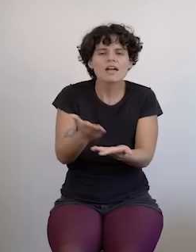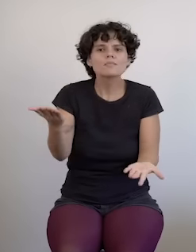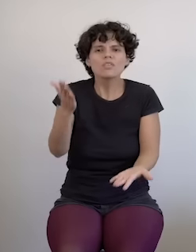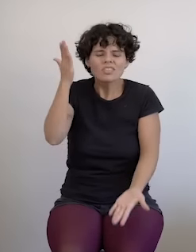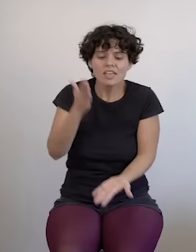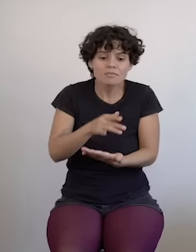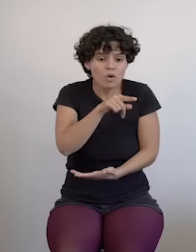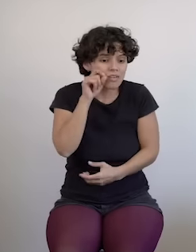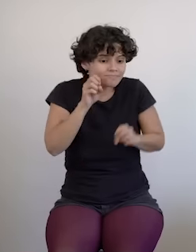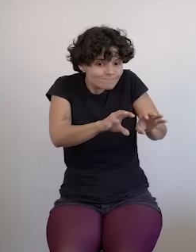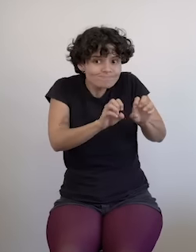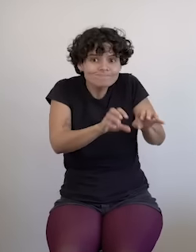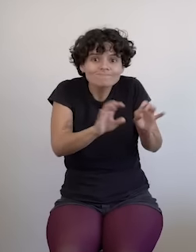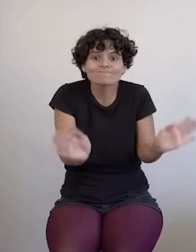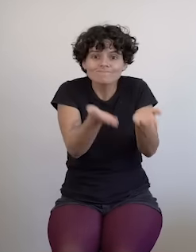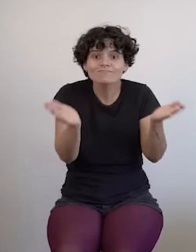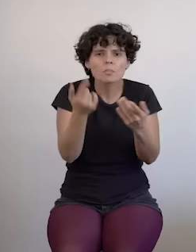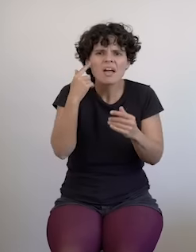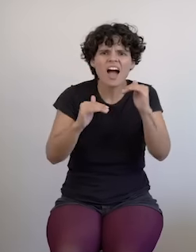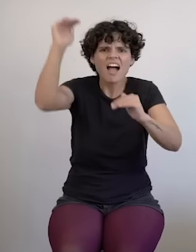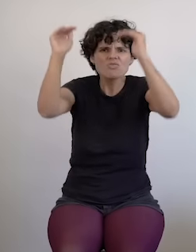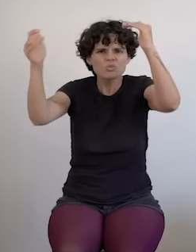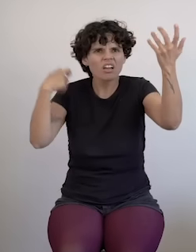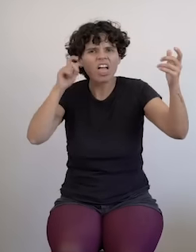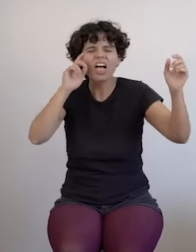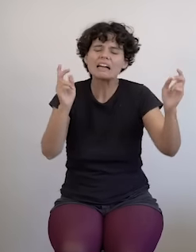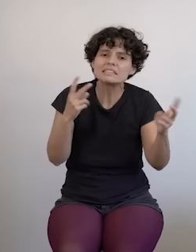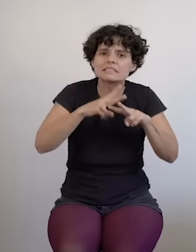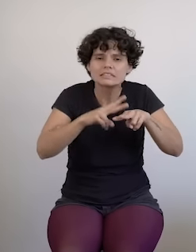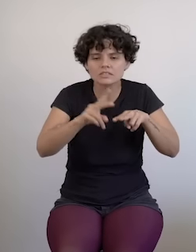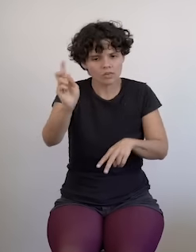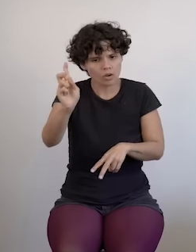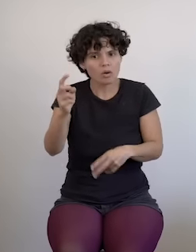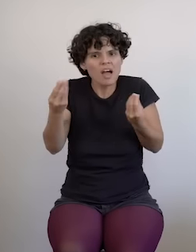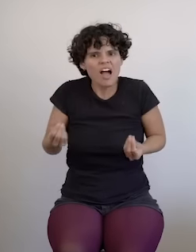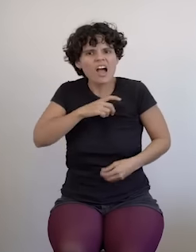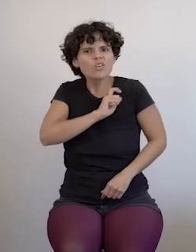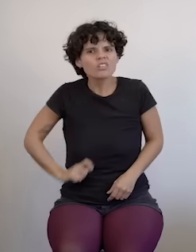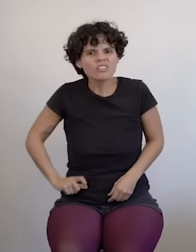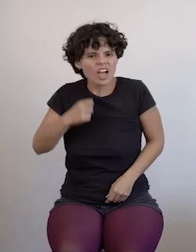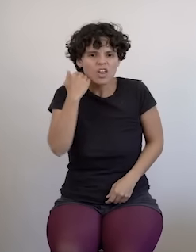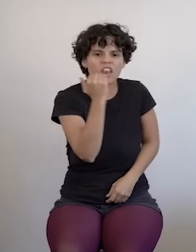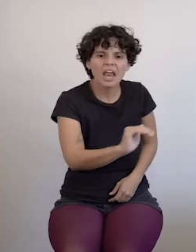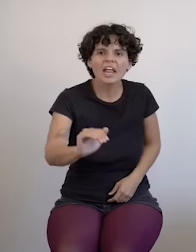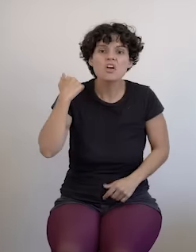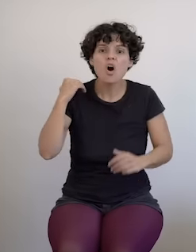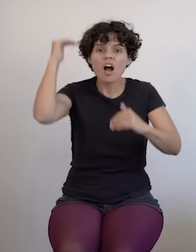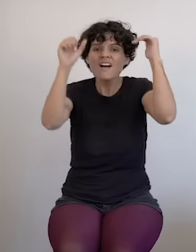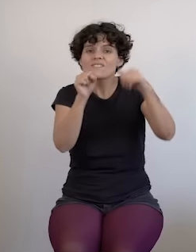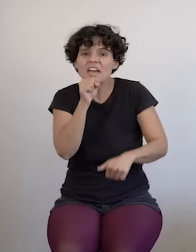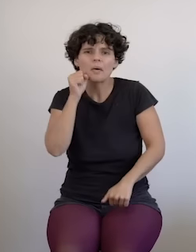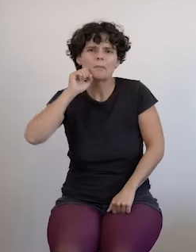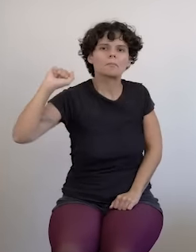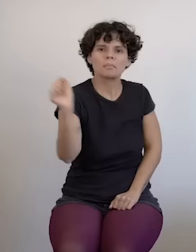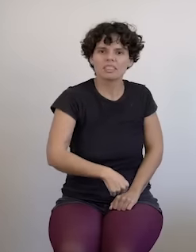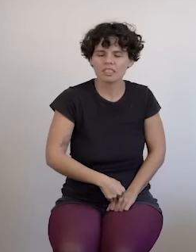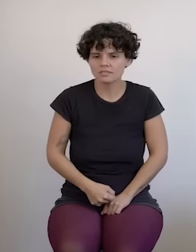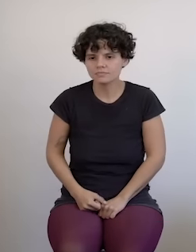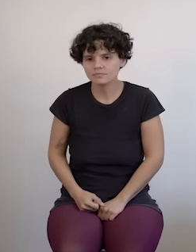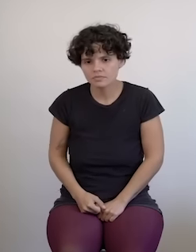Entonces, eduquemos a los niños para no reparar a los adultos, pues, ¿cachai? Pero no, pues, bueno, no se preocupan ni de los niños ni de los abuelitos, pues. Tú te arrancaste una vez,